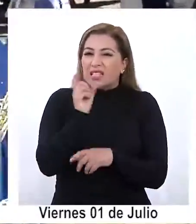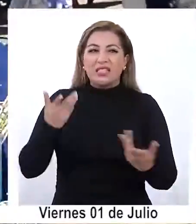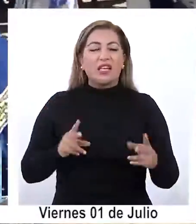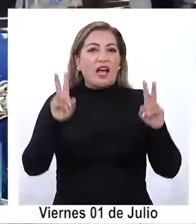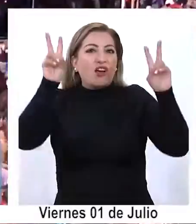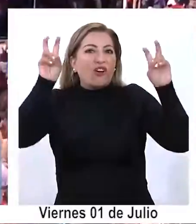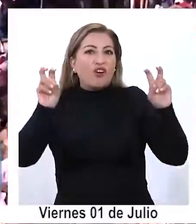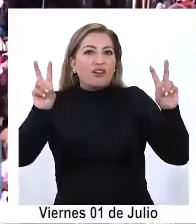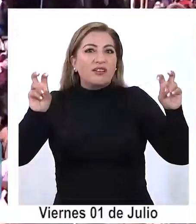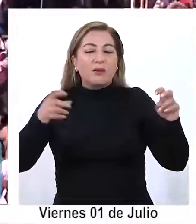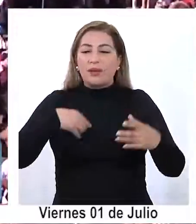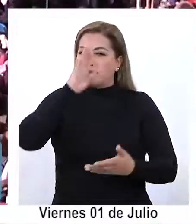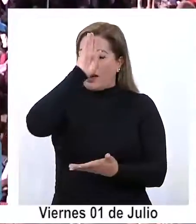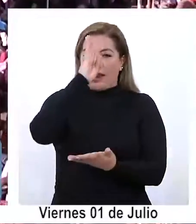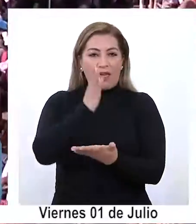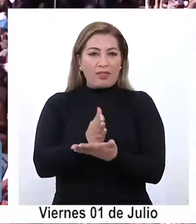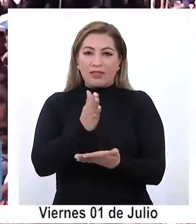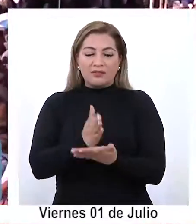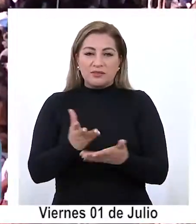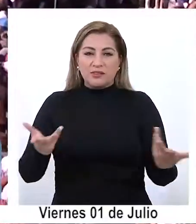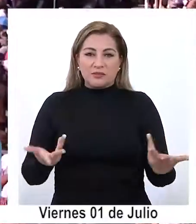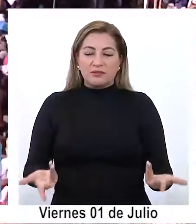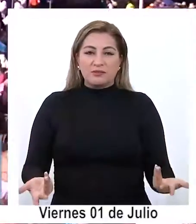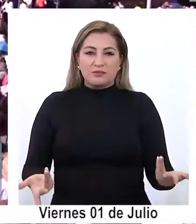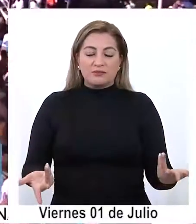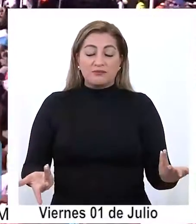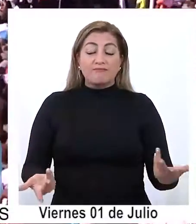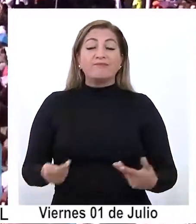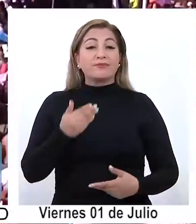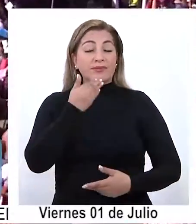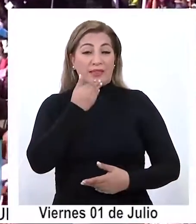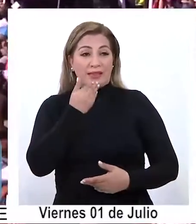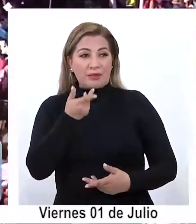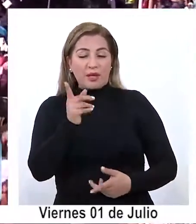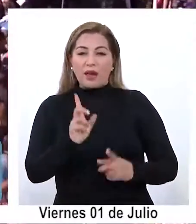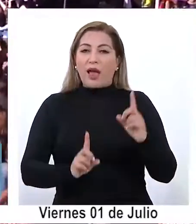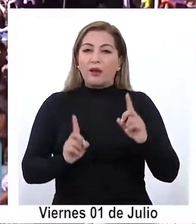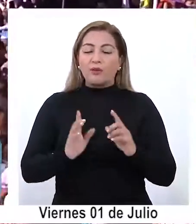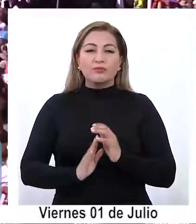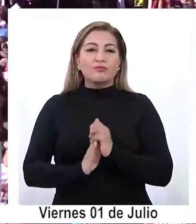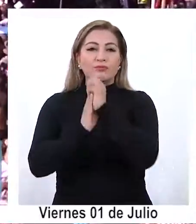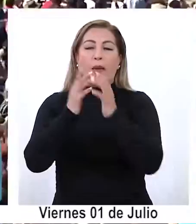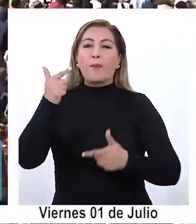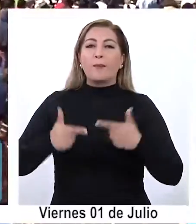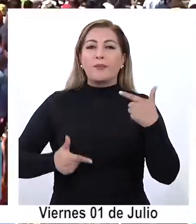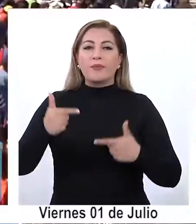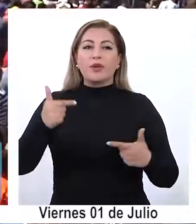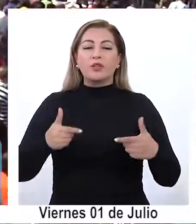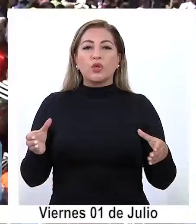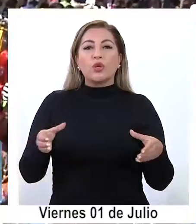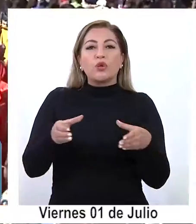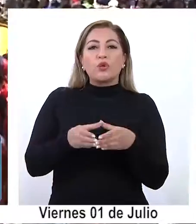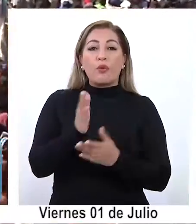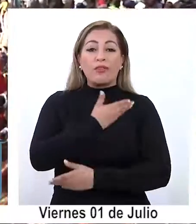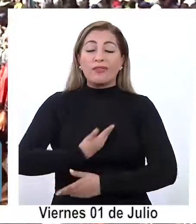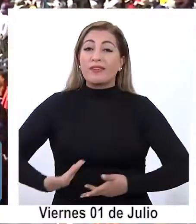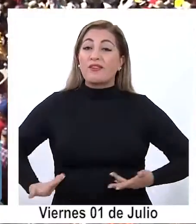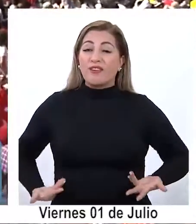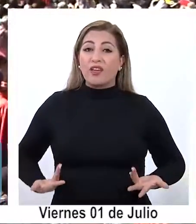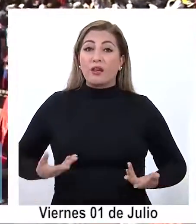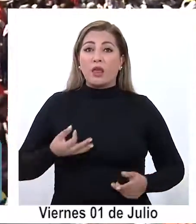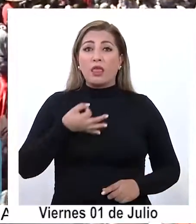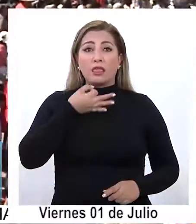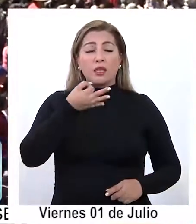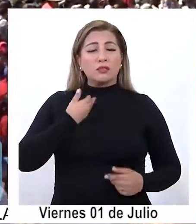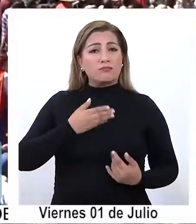críticas respecto de la decisión gubernamental. No obstante, algunos dirigentes políticos de la coalición de gobierno